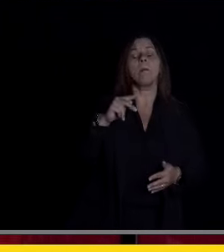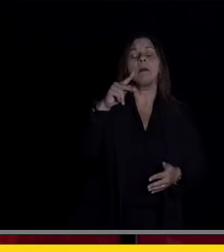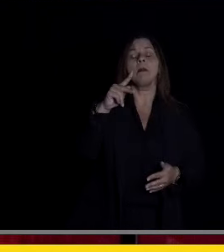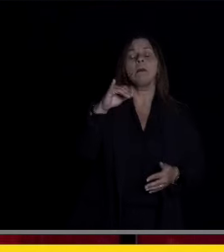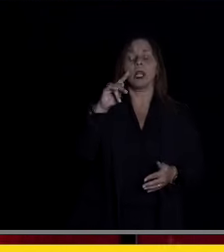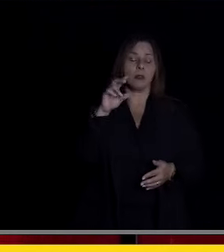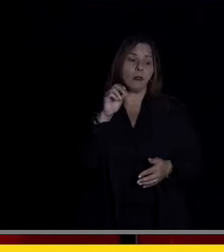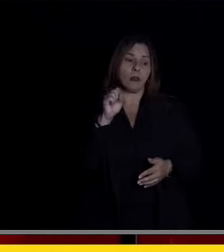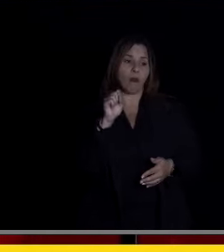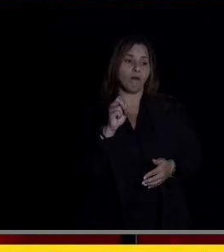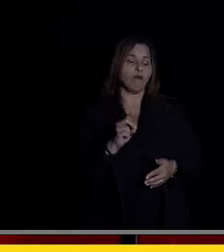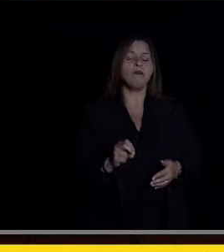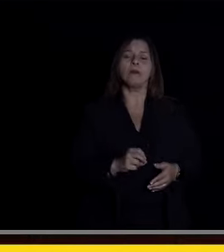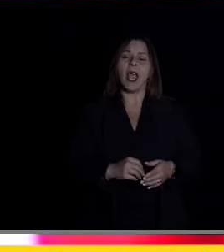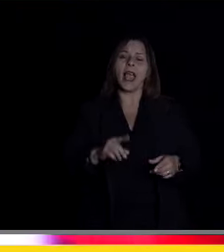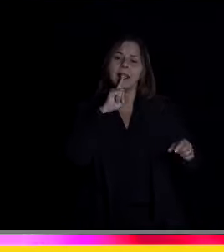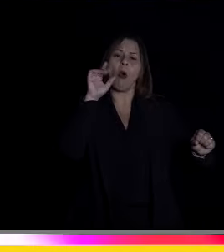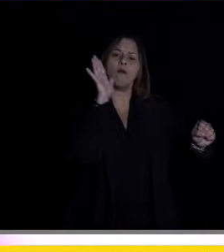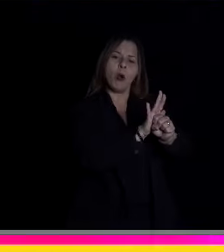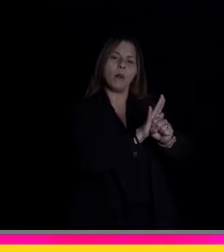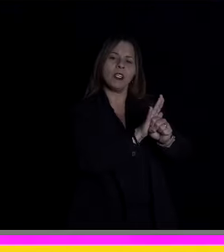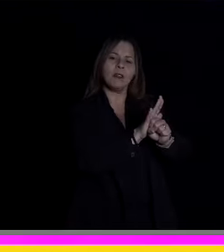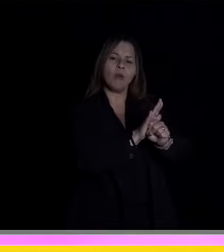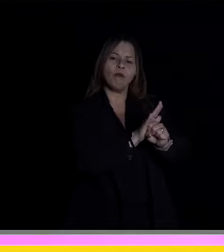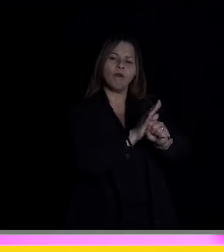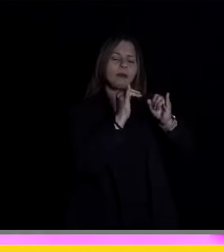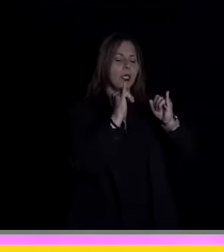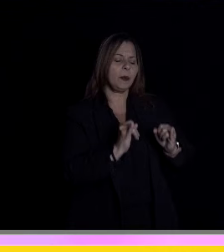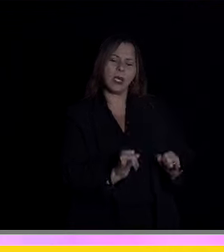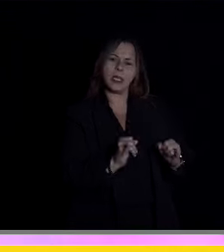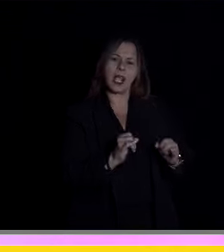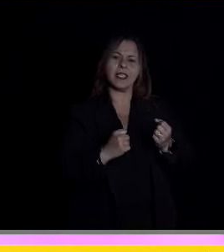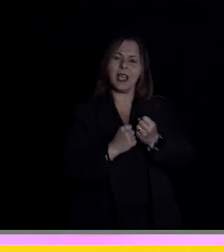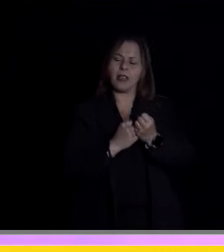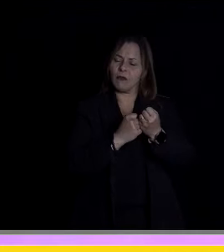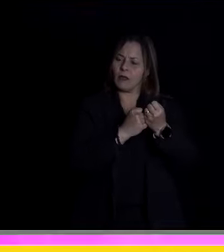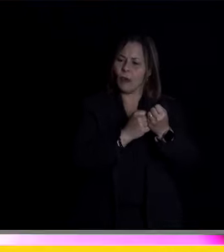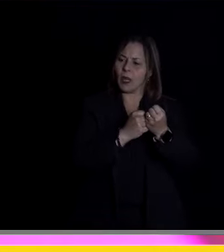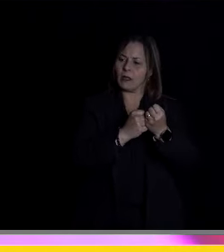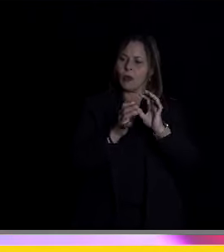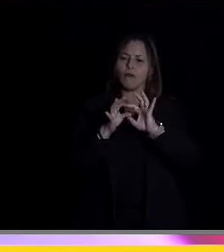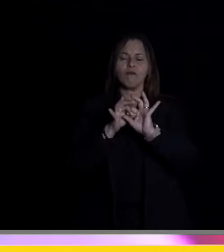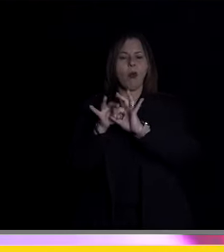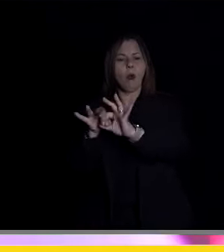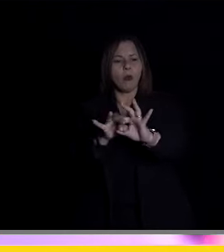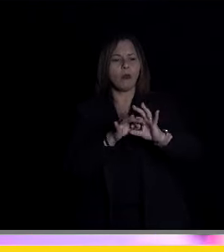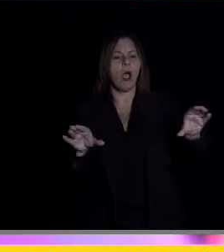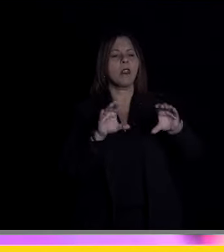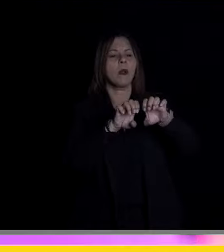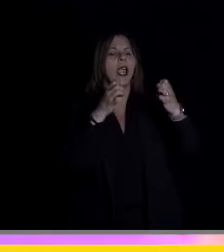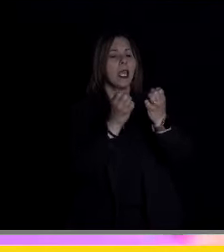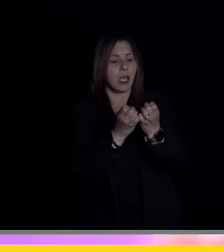el compromiso individual y el esfuerzo colectivo es lo que hace que un equipo funcione y que una